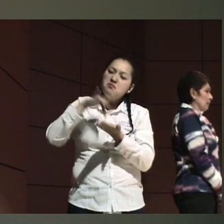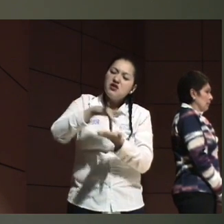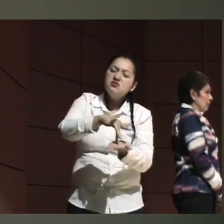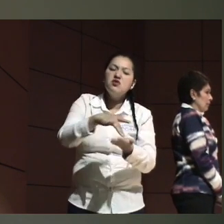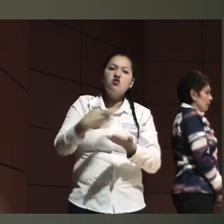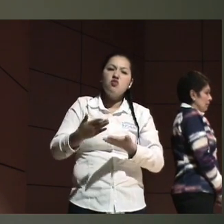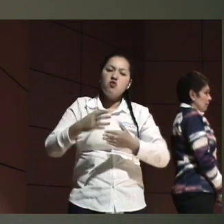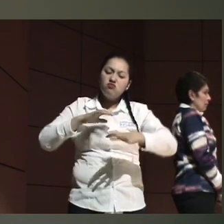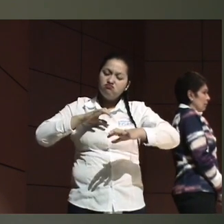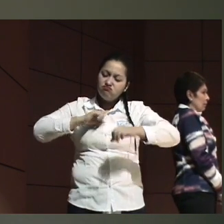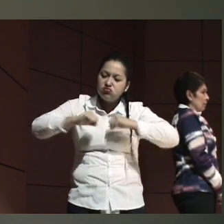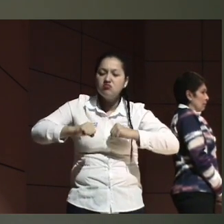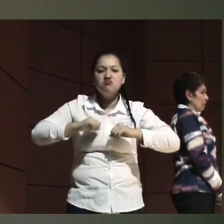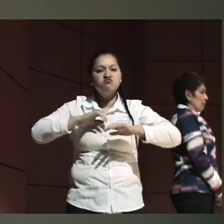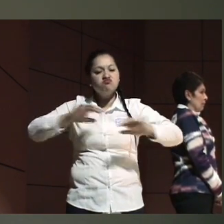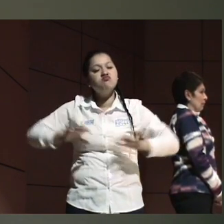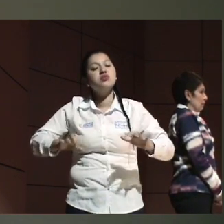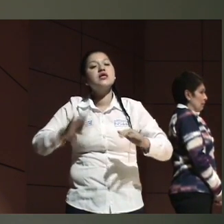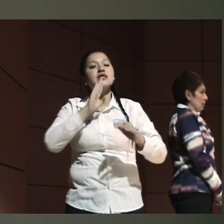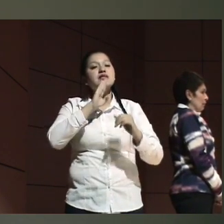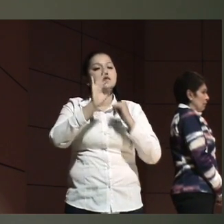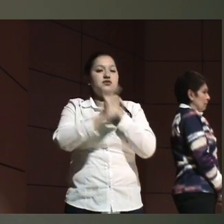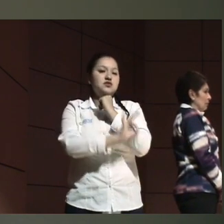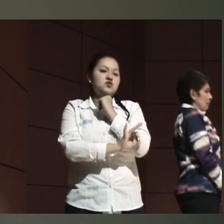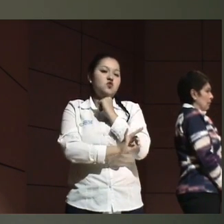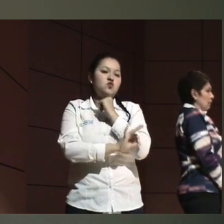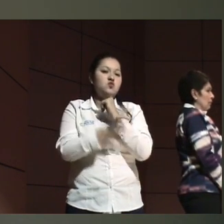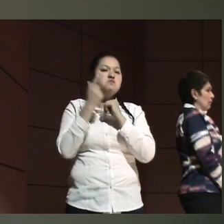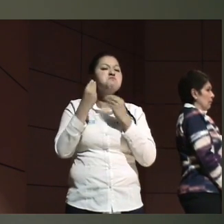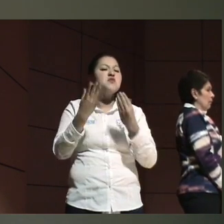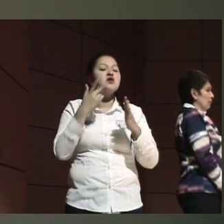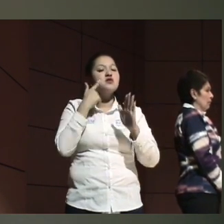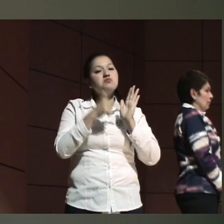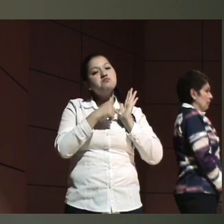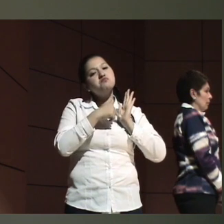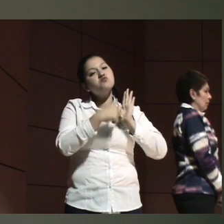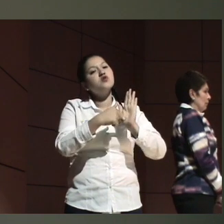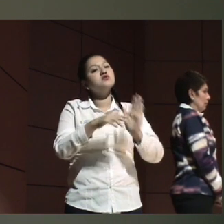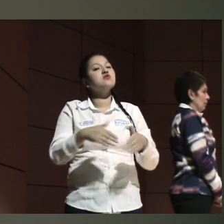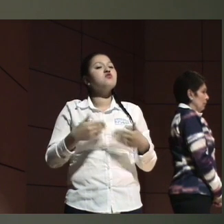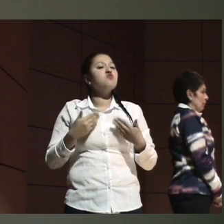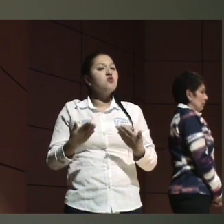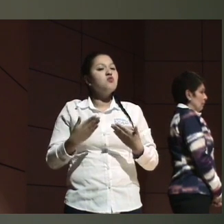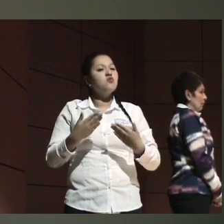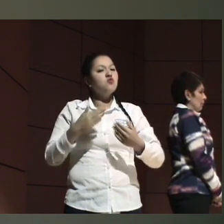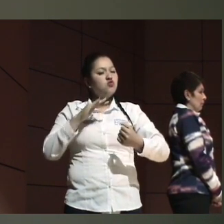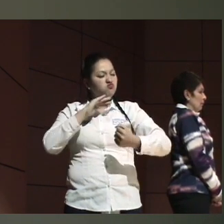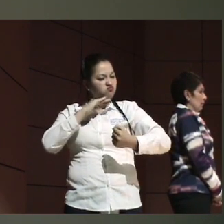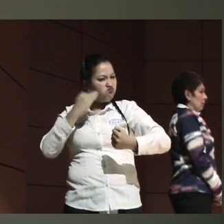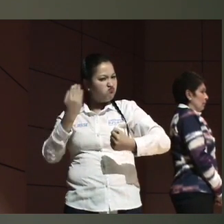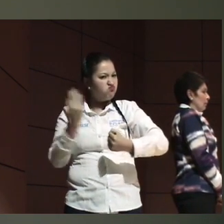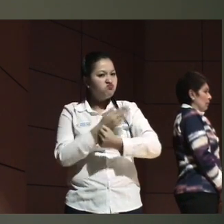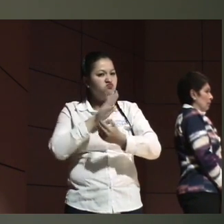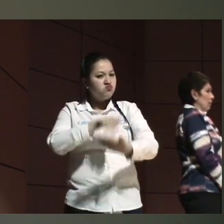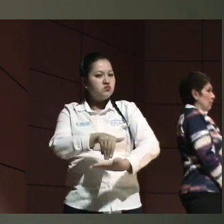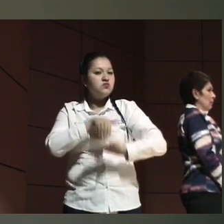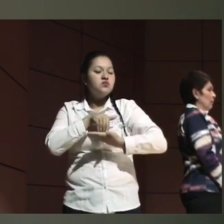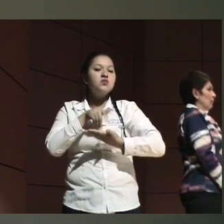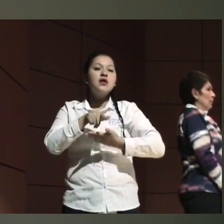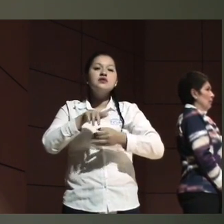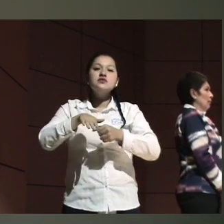la acción de los psicólogos orientada justamente a mostrar cómo podemos potencializar esas situaciones